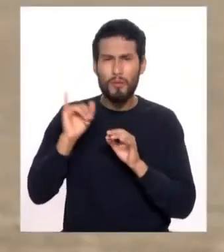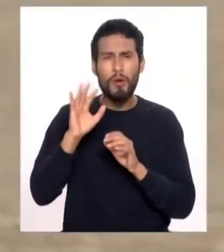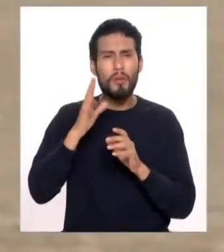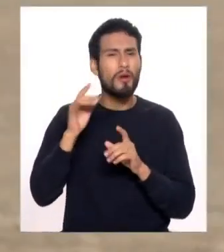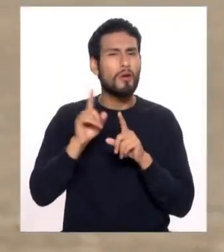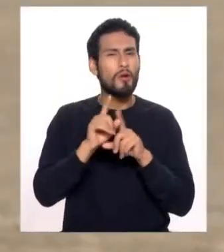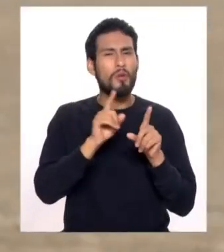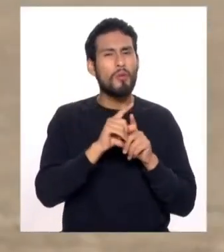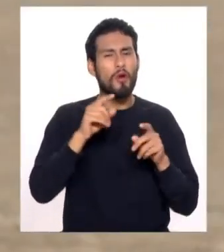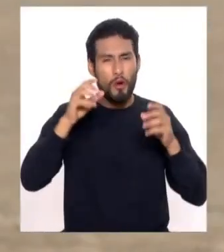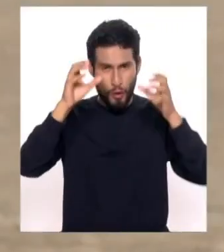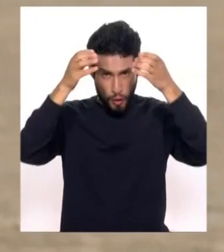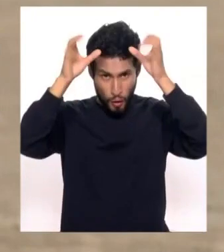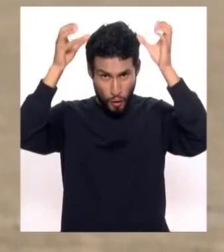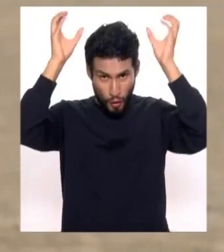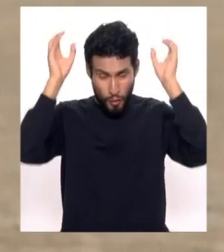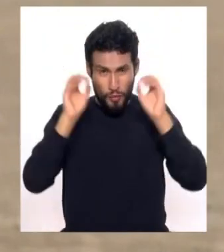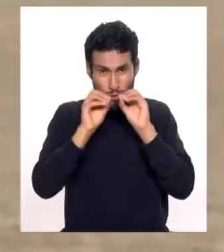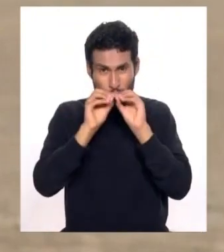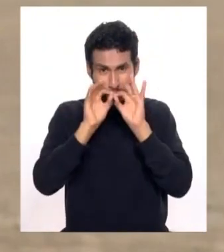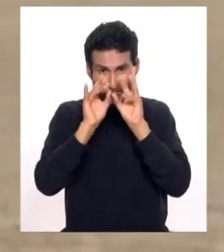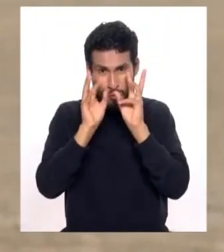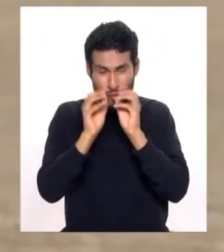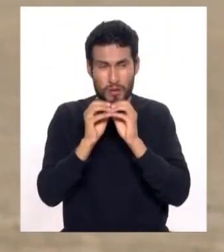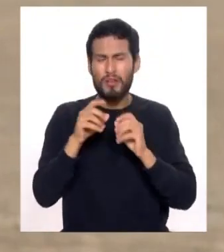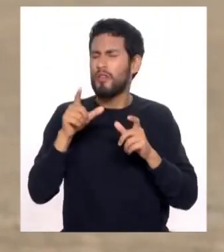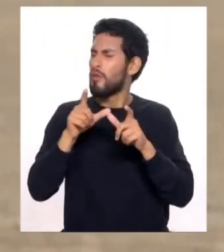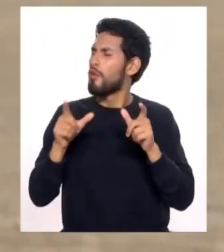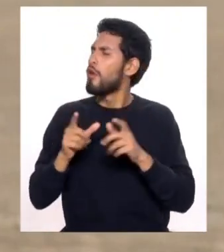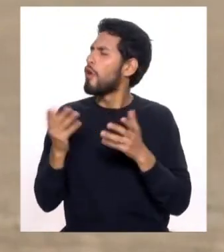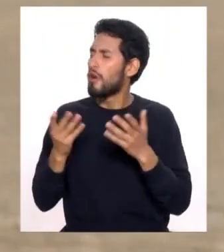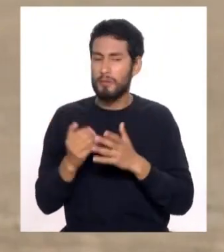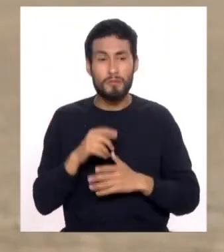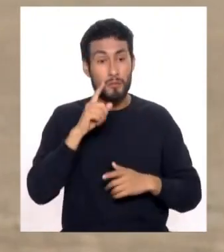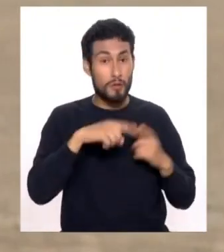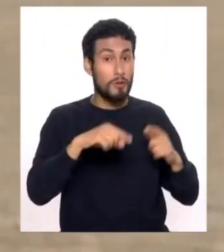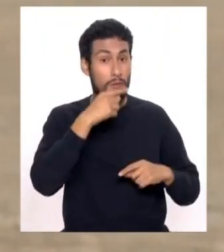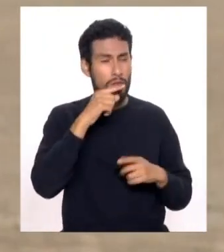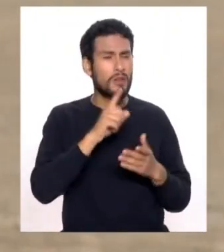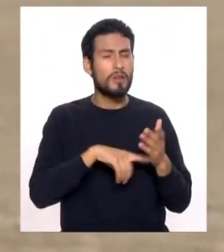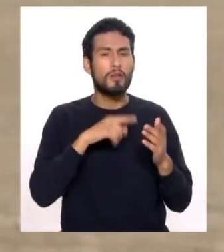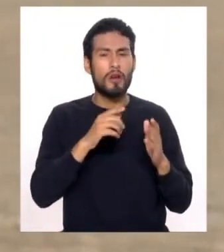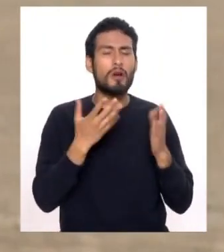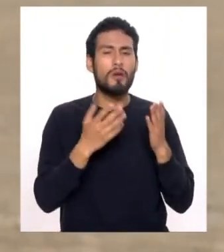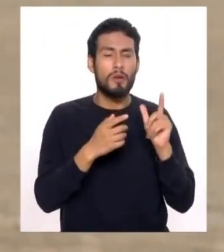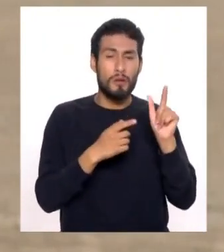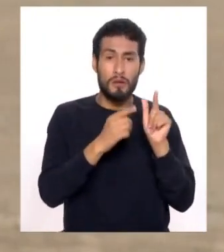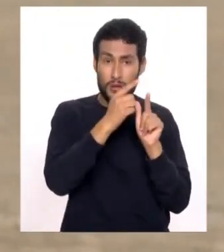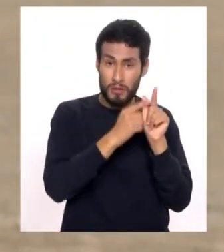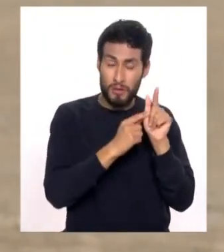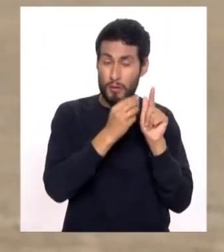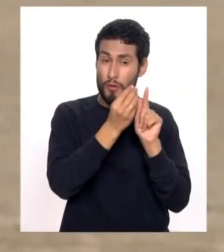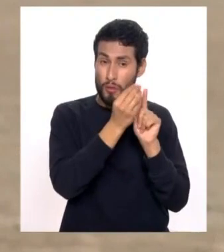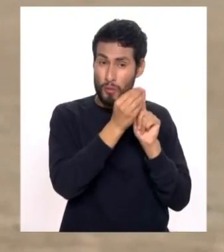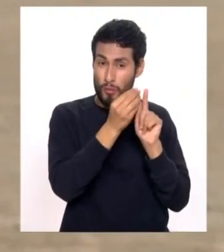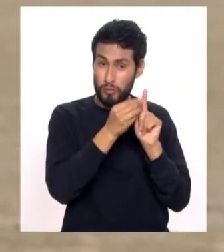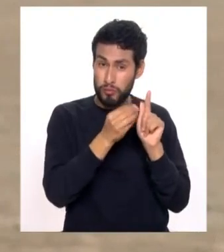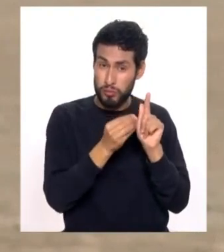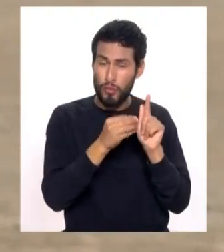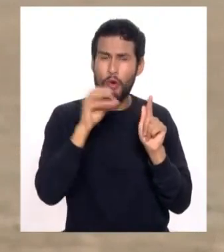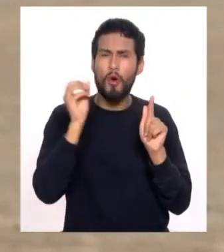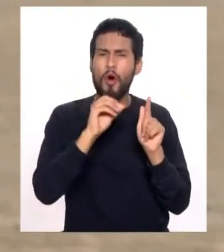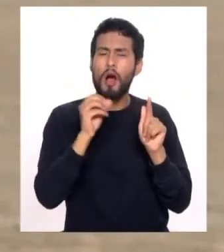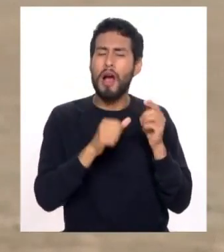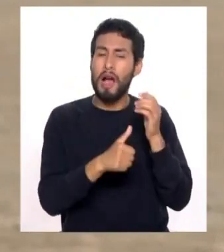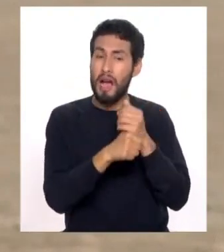coliflor, exactamente. ¿Que sale normalmente en qué parte? En la zona, bueno, en el caso de la mujer, en la zona vulvar o en la zona anogenital, o sea, en la